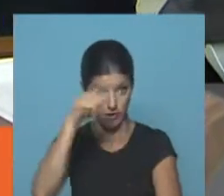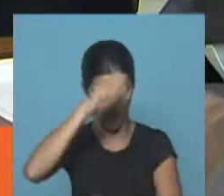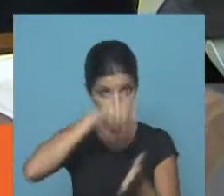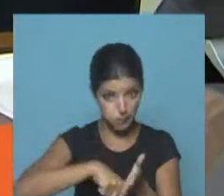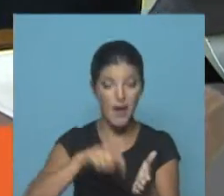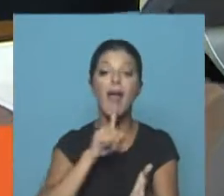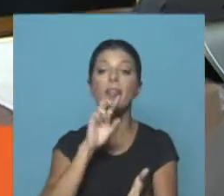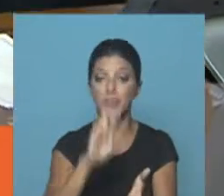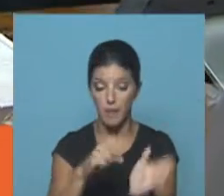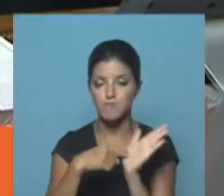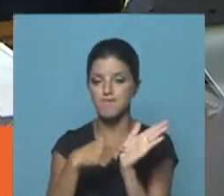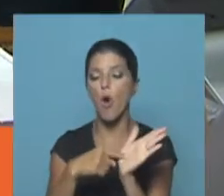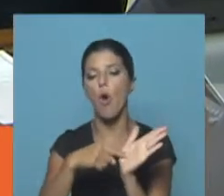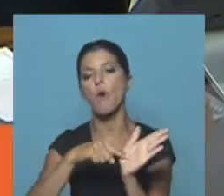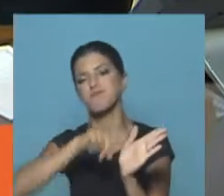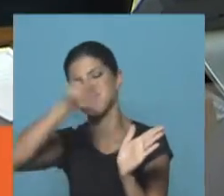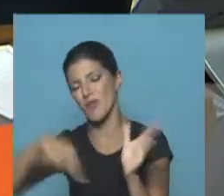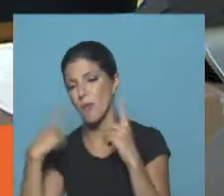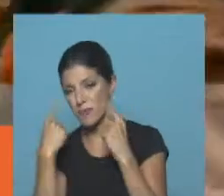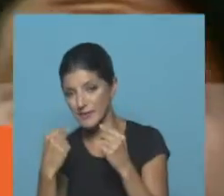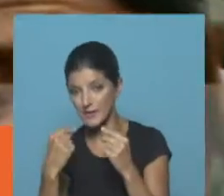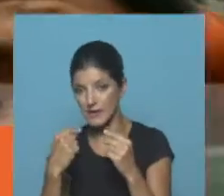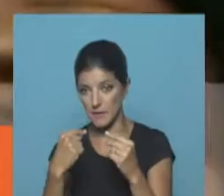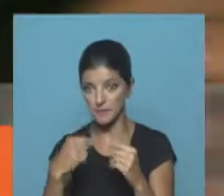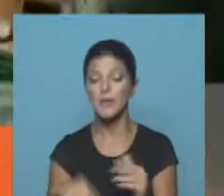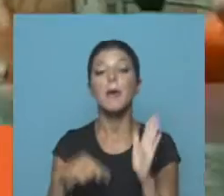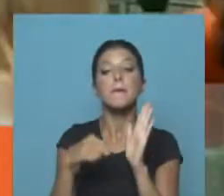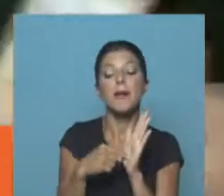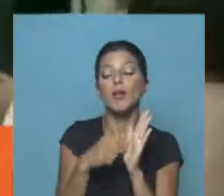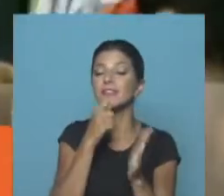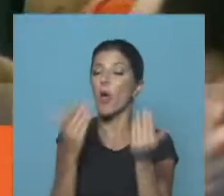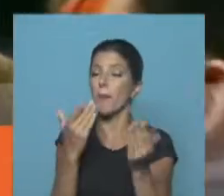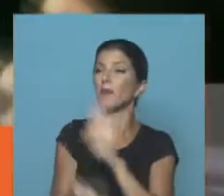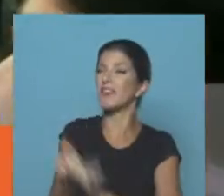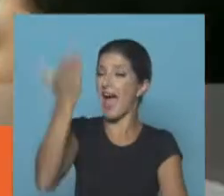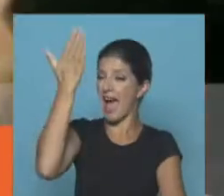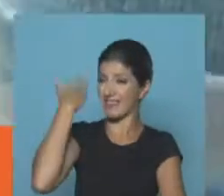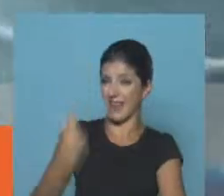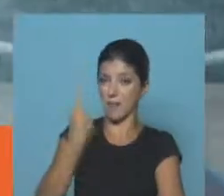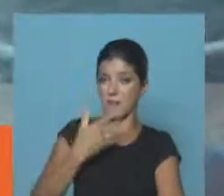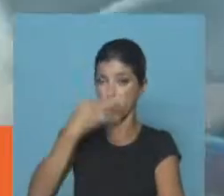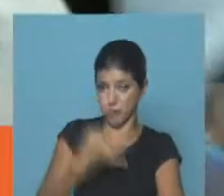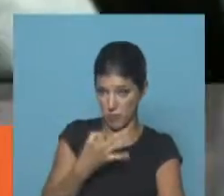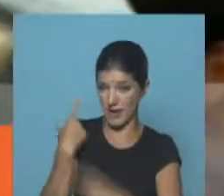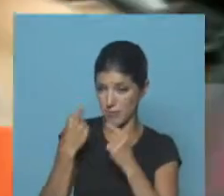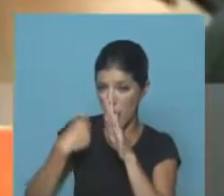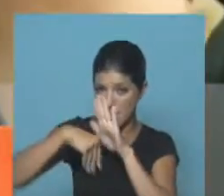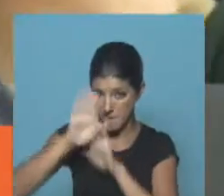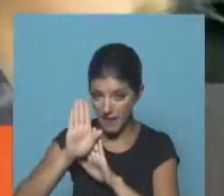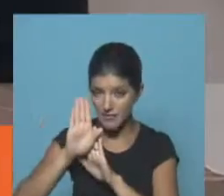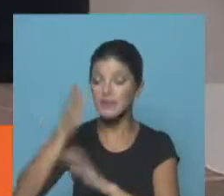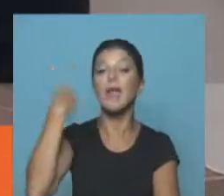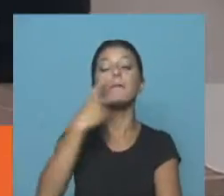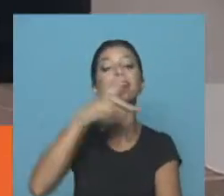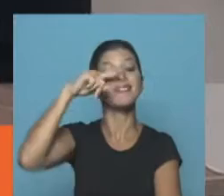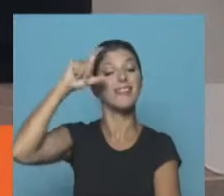Trump volvió a generar críticas, aunque atenuadas, si se las compara con el rechazo a la primera versión que a poco de nacer, el 27